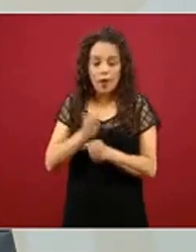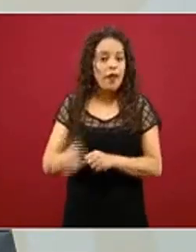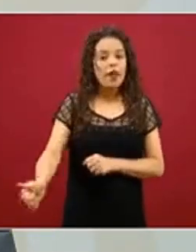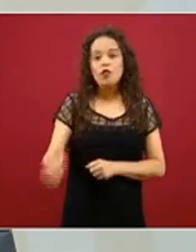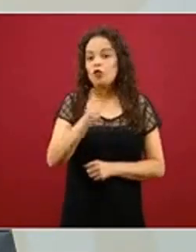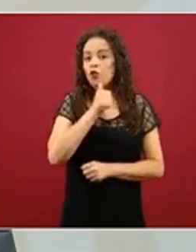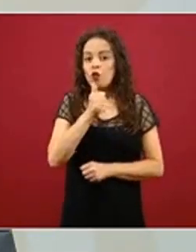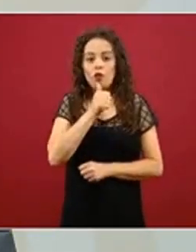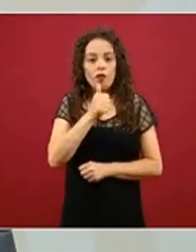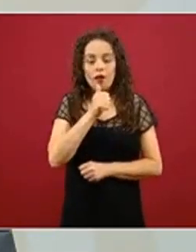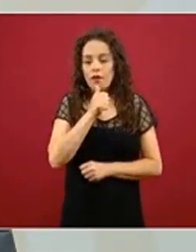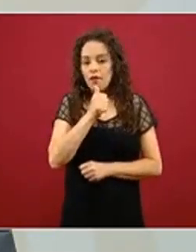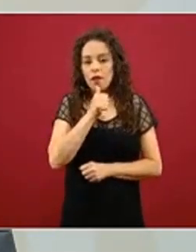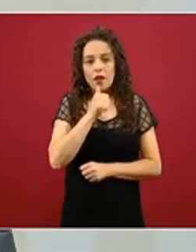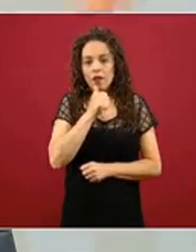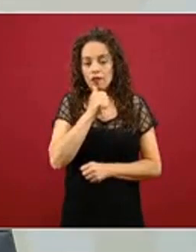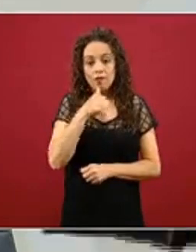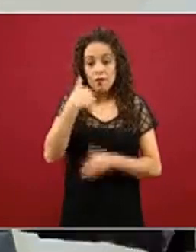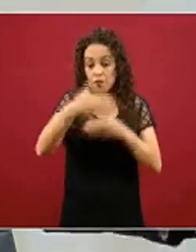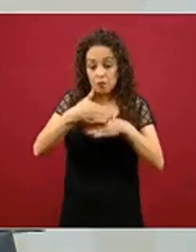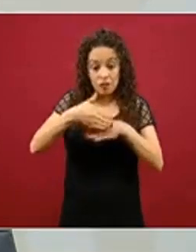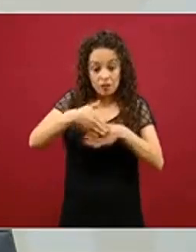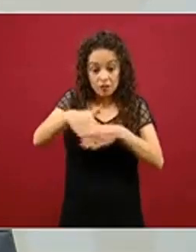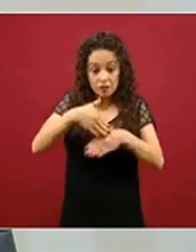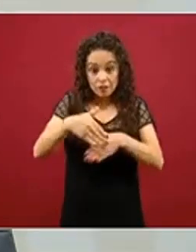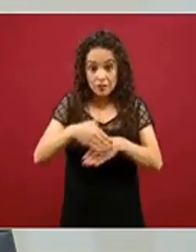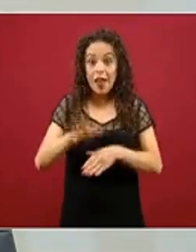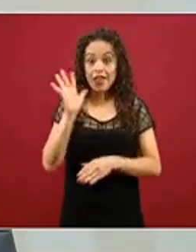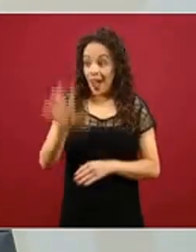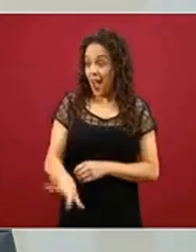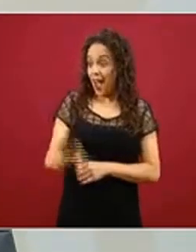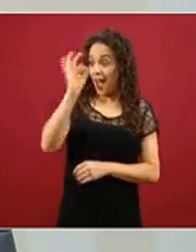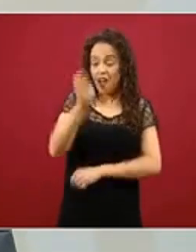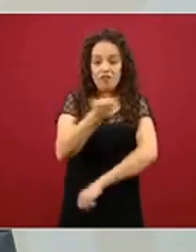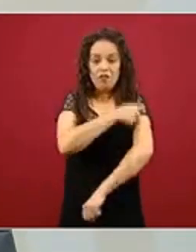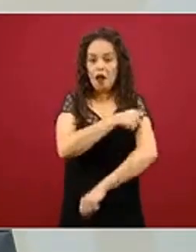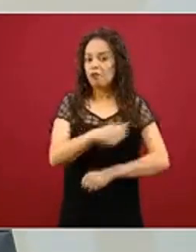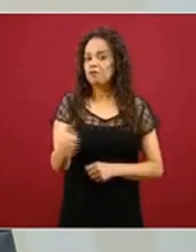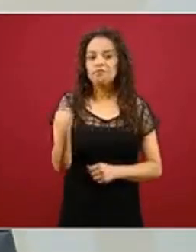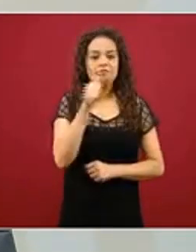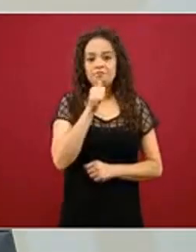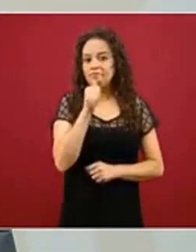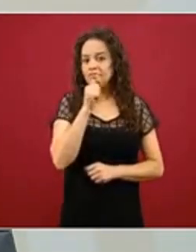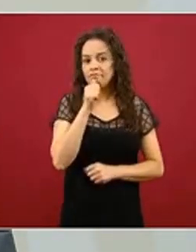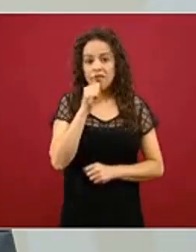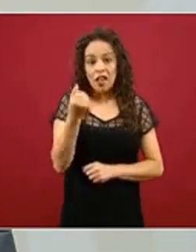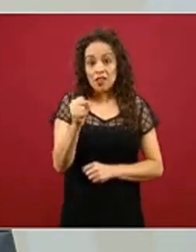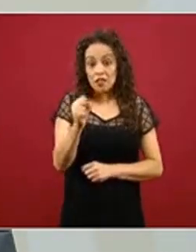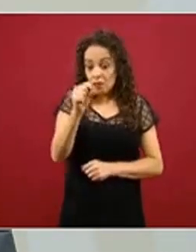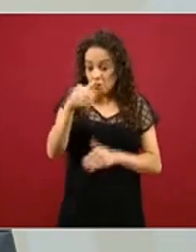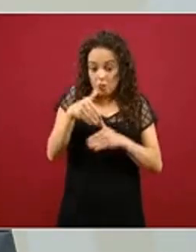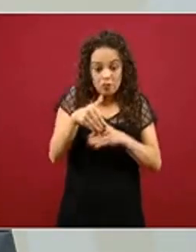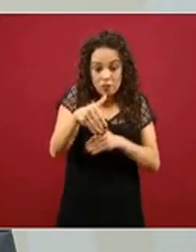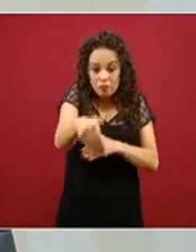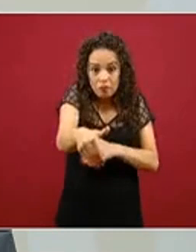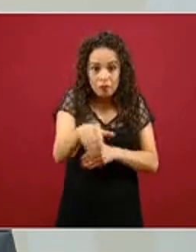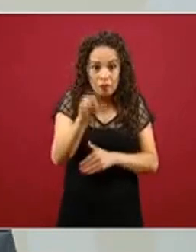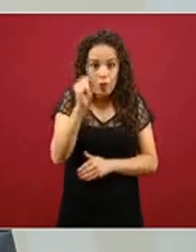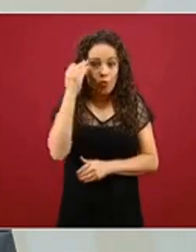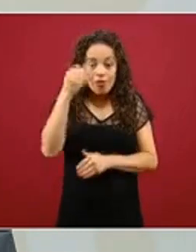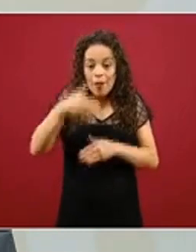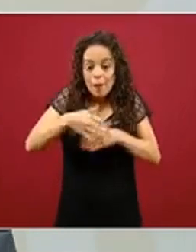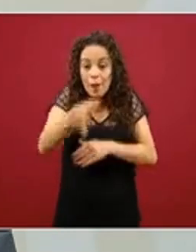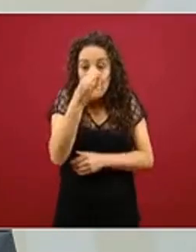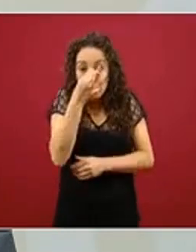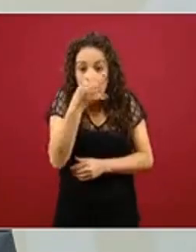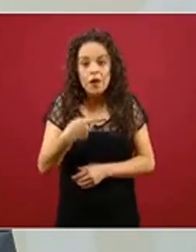que esta vacuna esté muy próxima a llegar. Septiembre está muy cerca y considero que no es factible que eso ocurra.